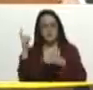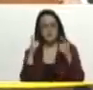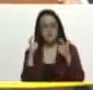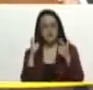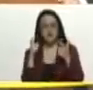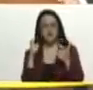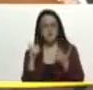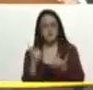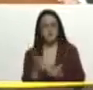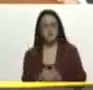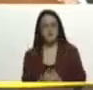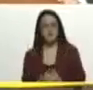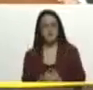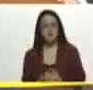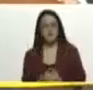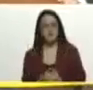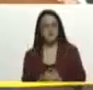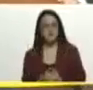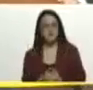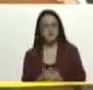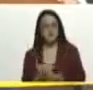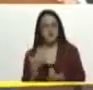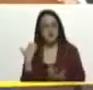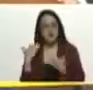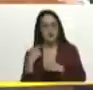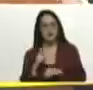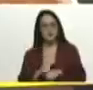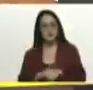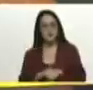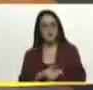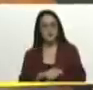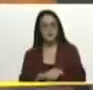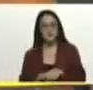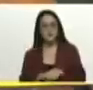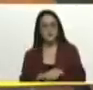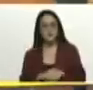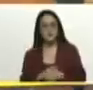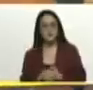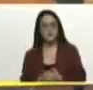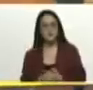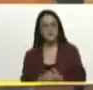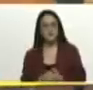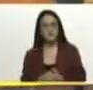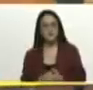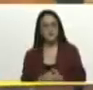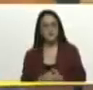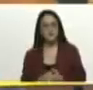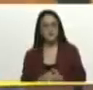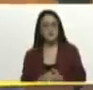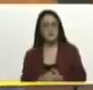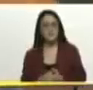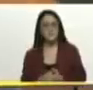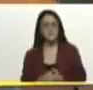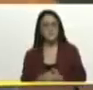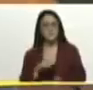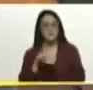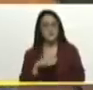Fernando Henrique en su momento. Además, quisiera decir que